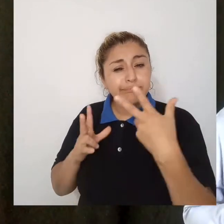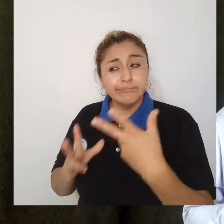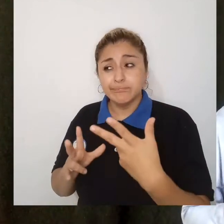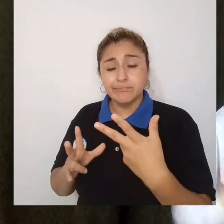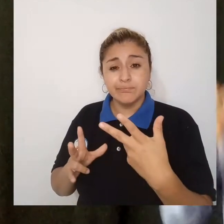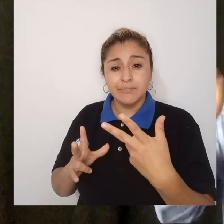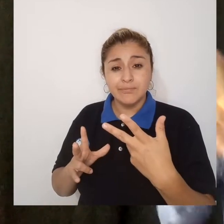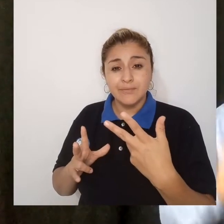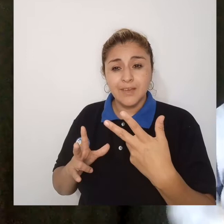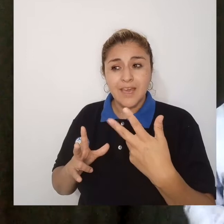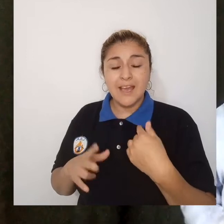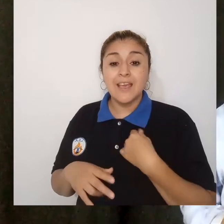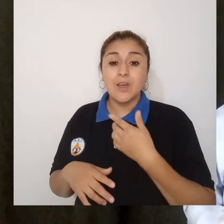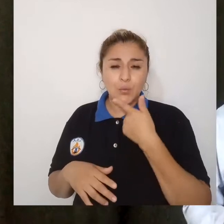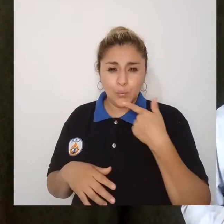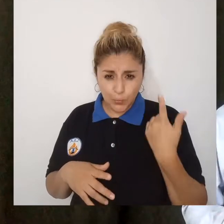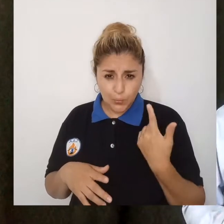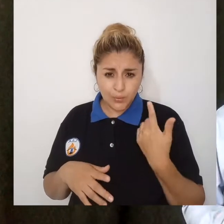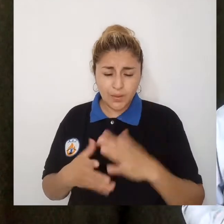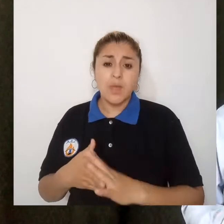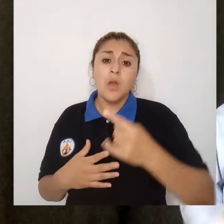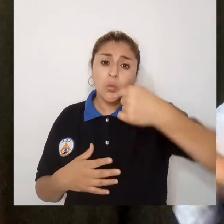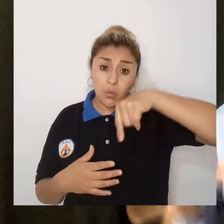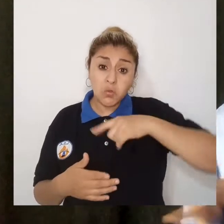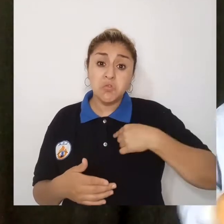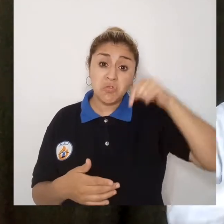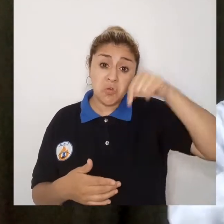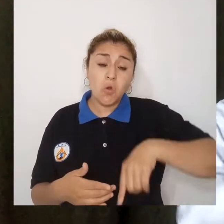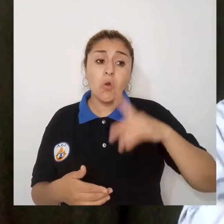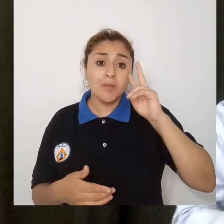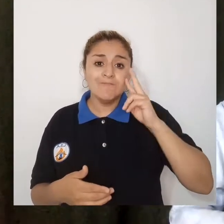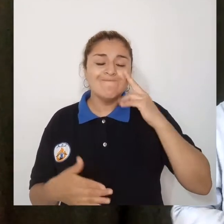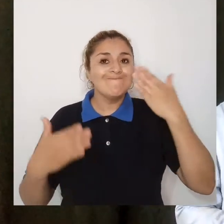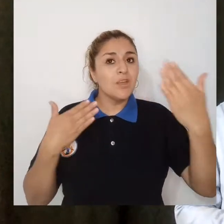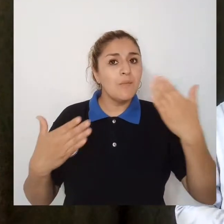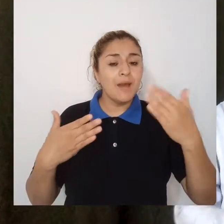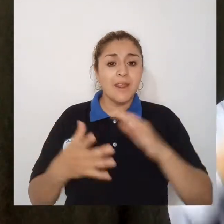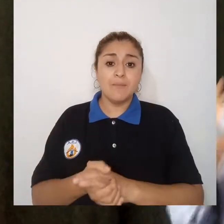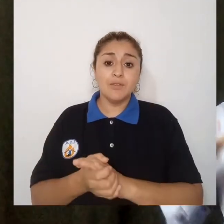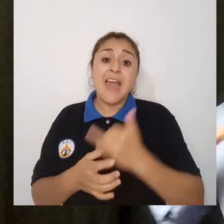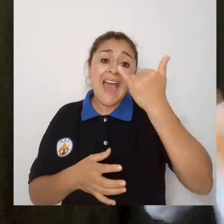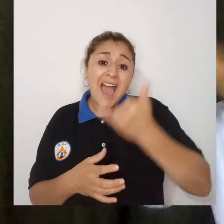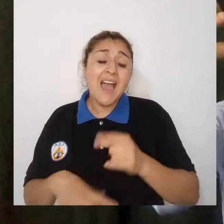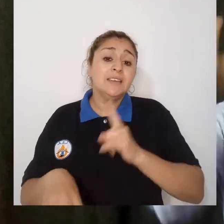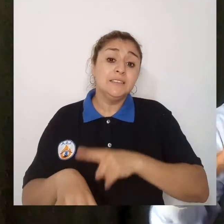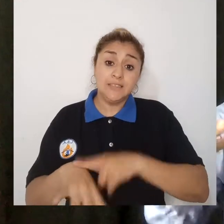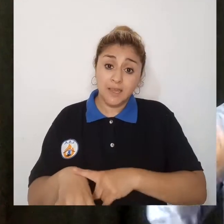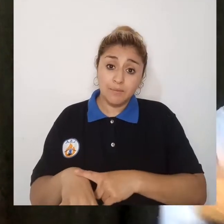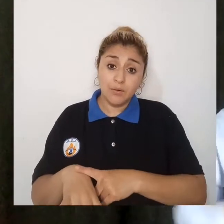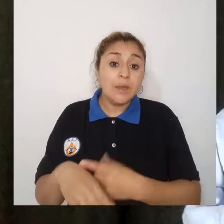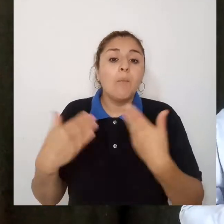hoy estamos de fiesta porque lo amerita pero mañana viviremos abstenciones porque el momento también lo